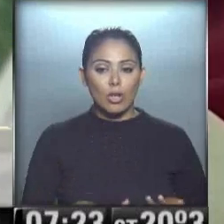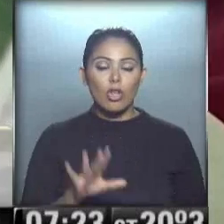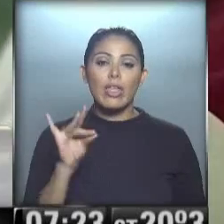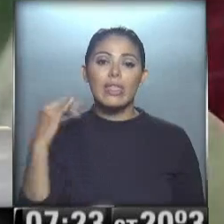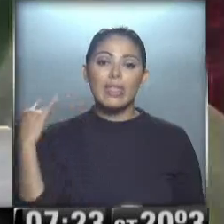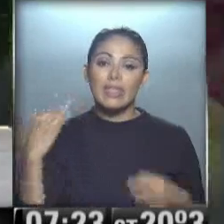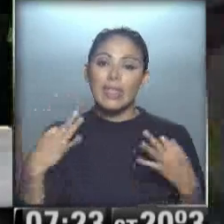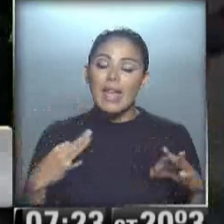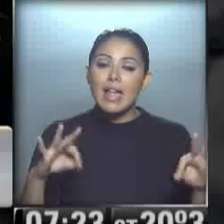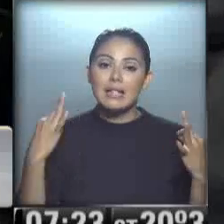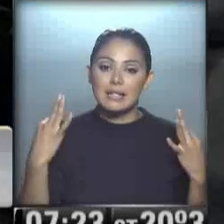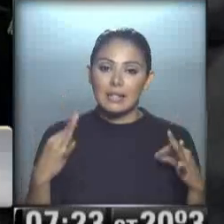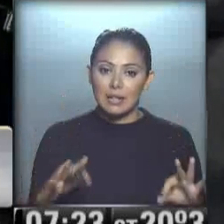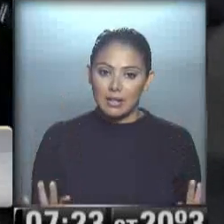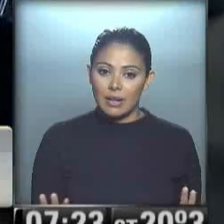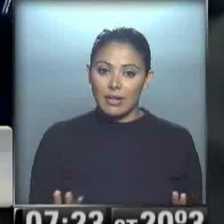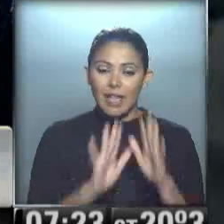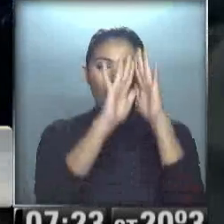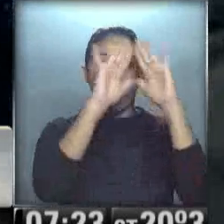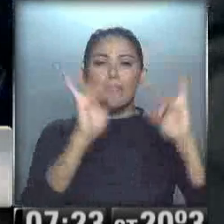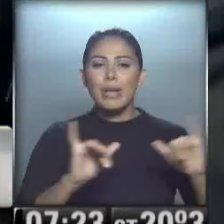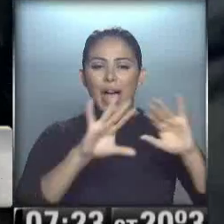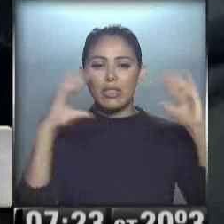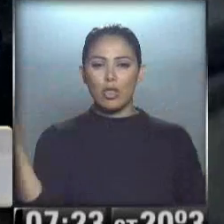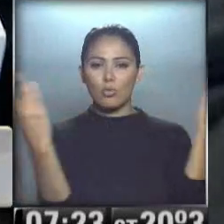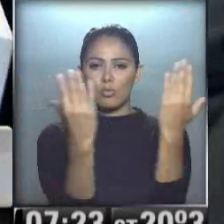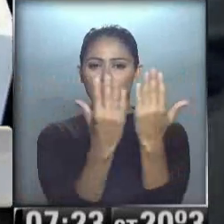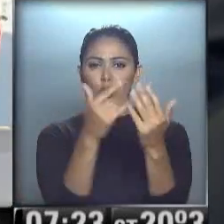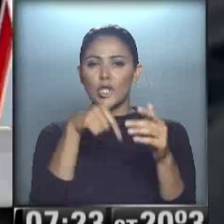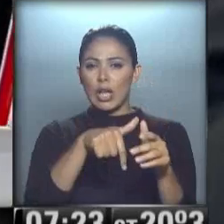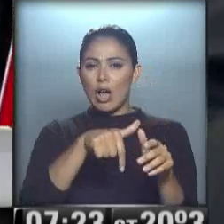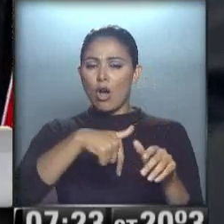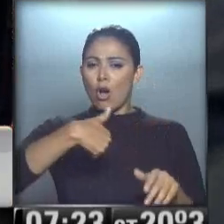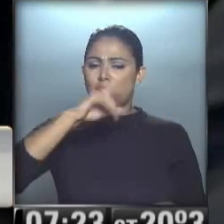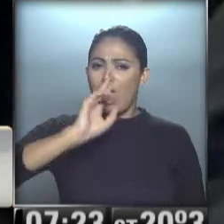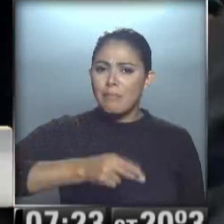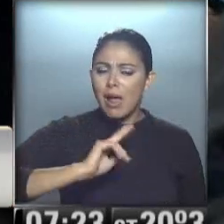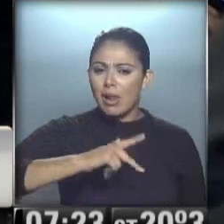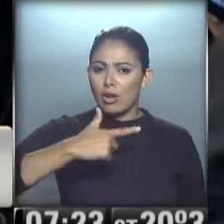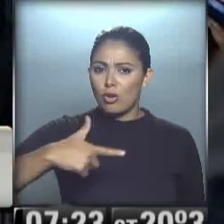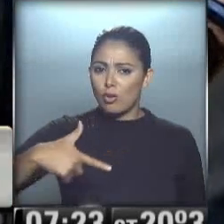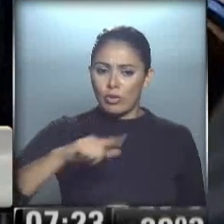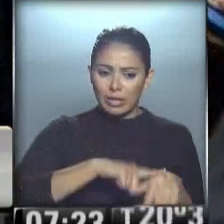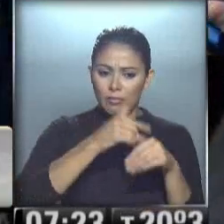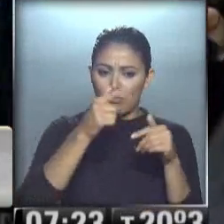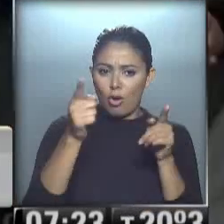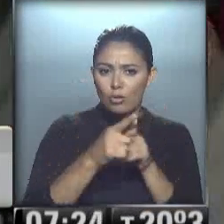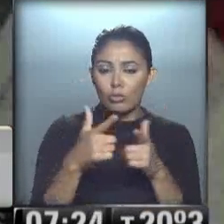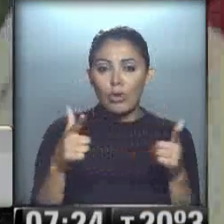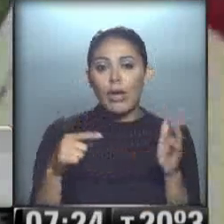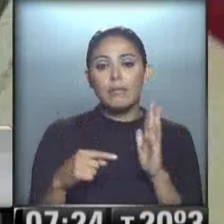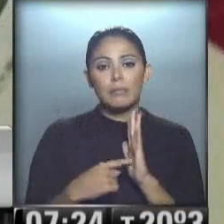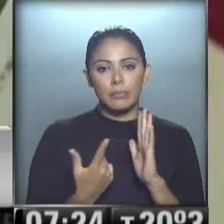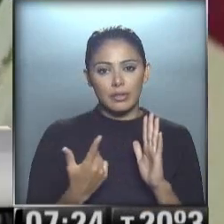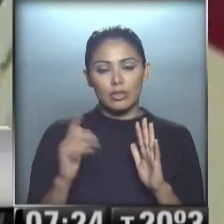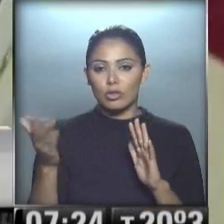delicada donde la paz mundial si bien no está amenazada en lo inminente se encuentra